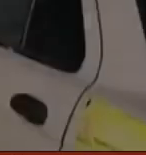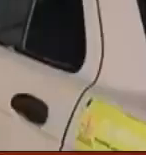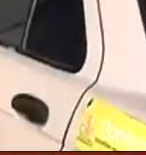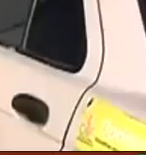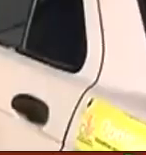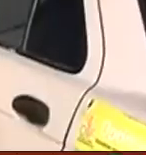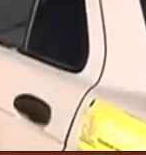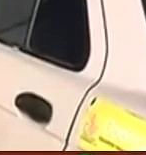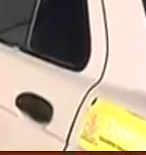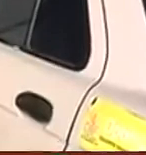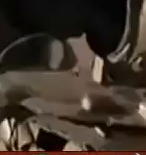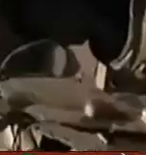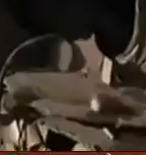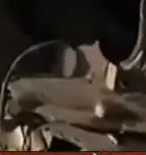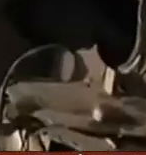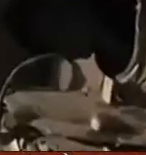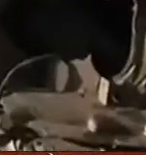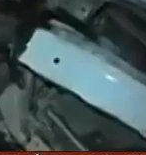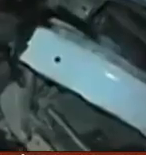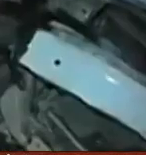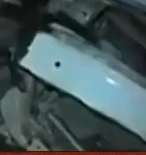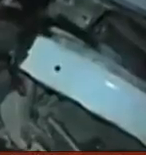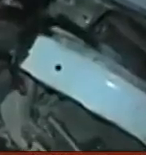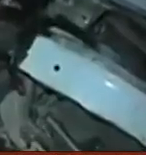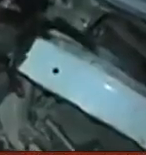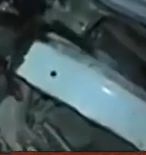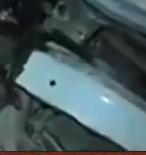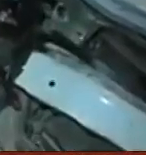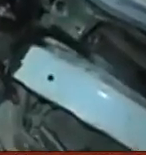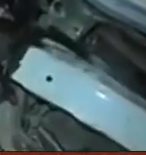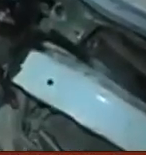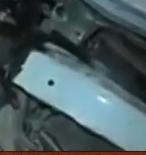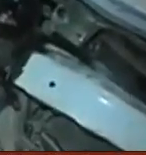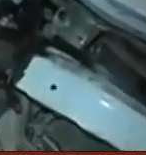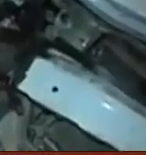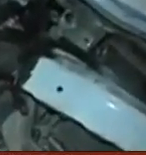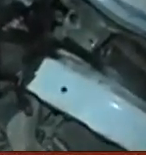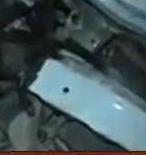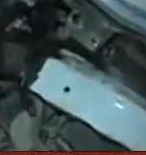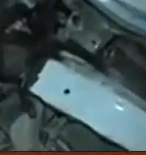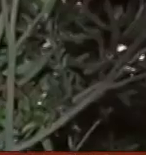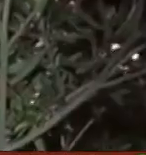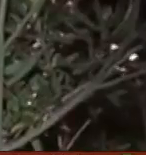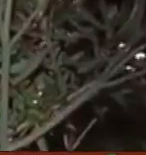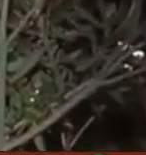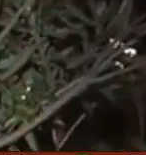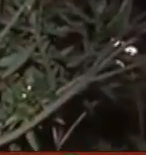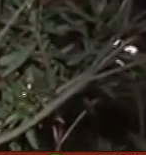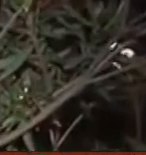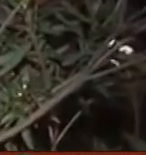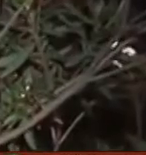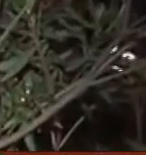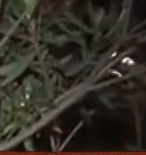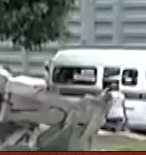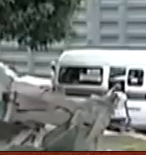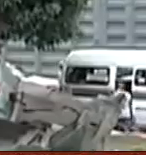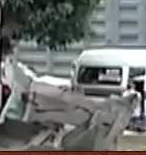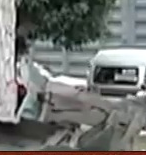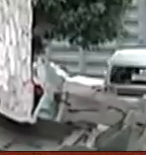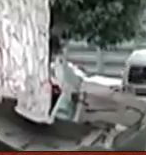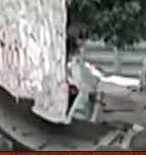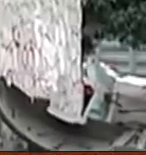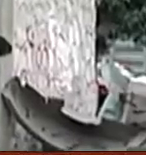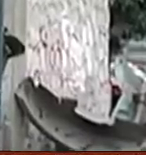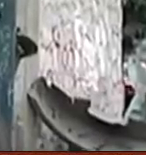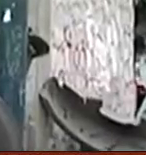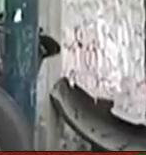sangre y se trata de un sensor portátil que se adhiere a la piel y que de manera inmediata hace un análisis sanguíneo determinando